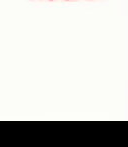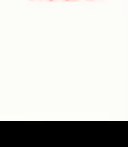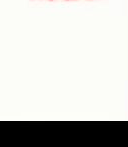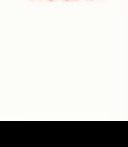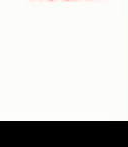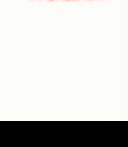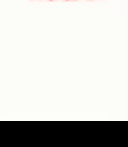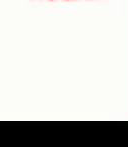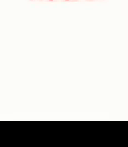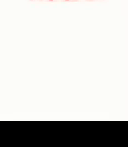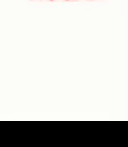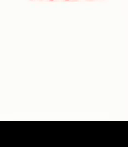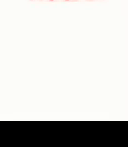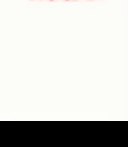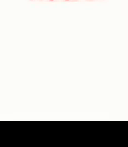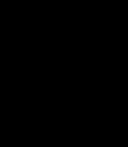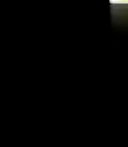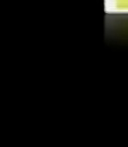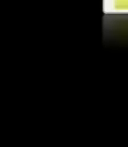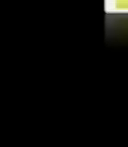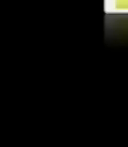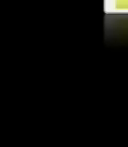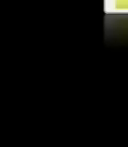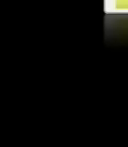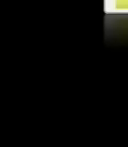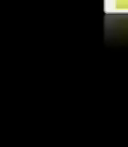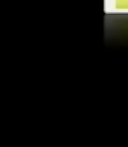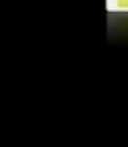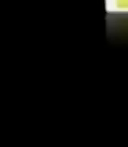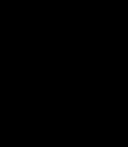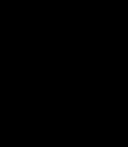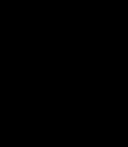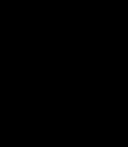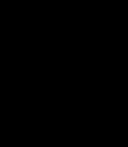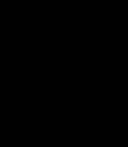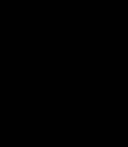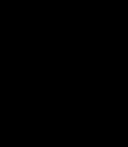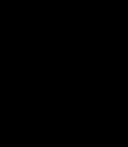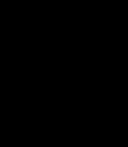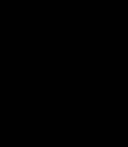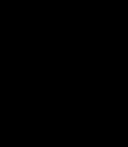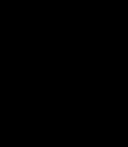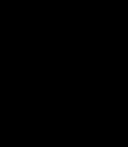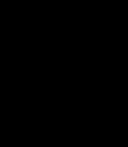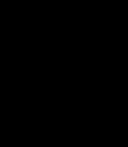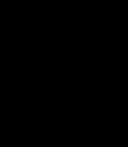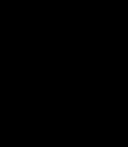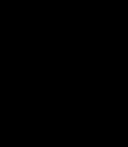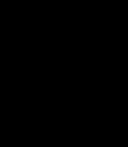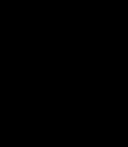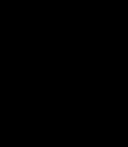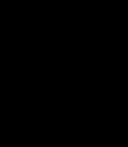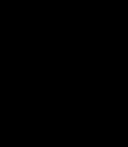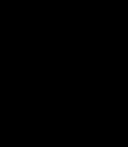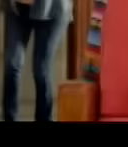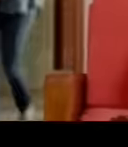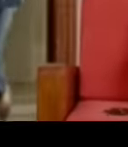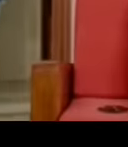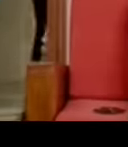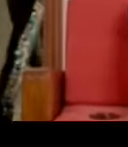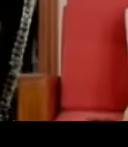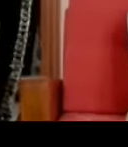más canales, telefonía fija ilimitada, más del fútbol que me gusta y más de mis series y películas favoritas porque viene con Claro Video gratis.